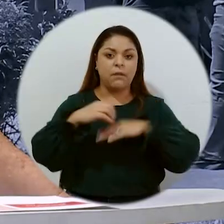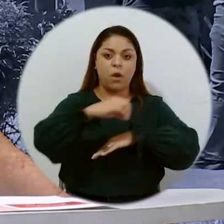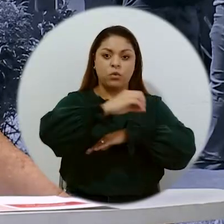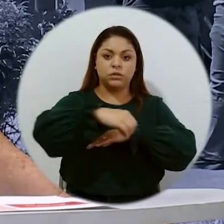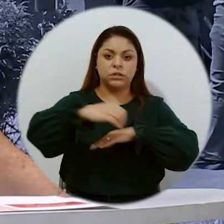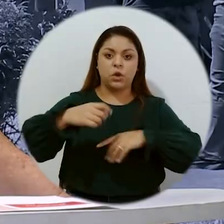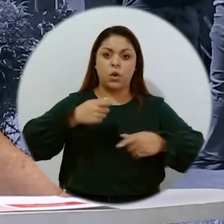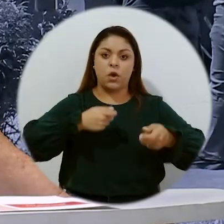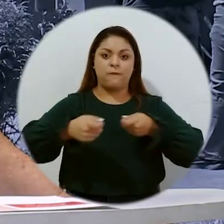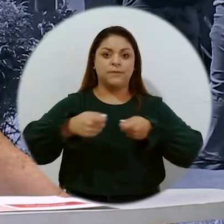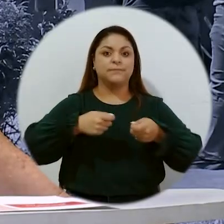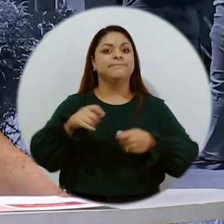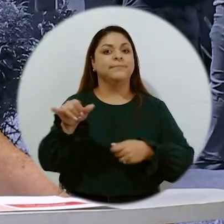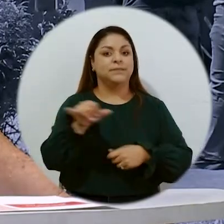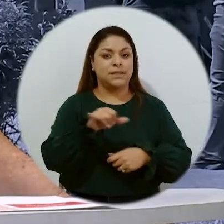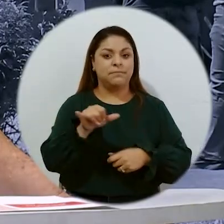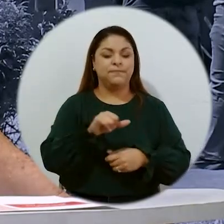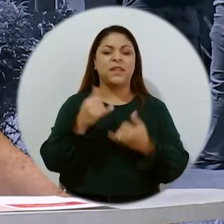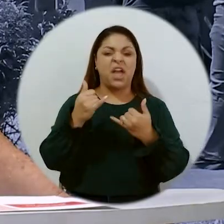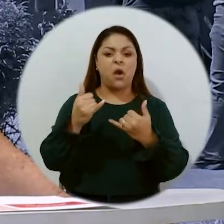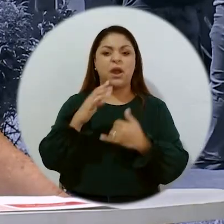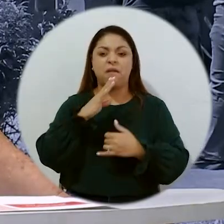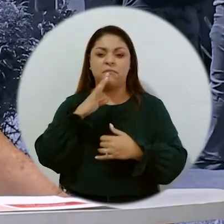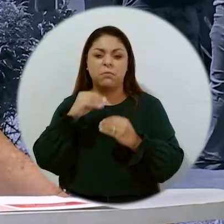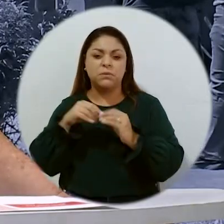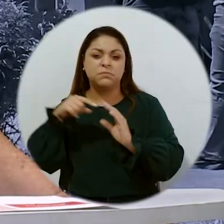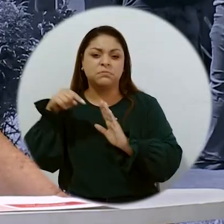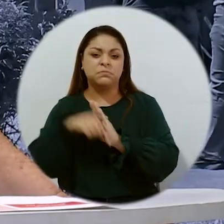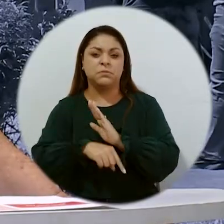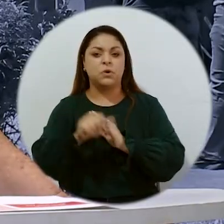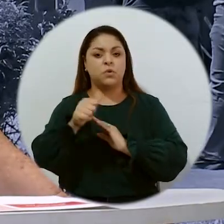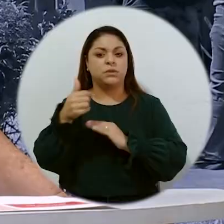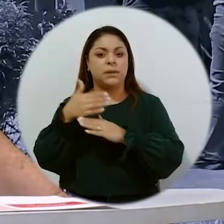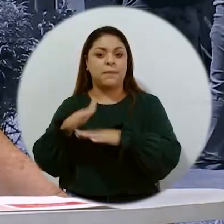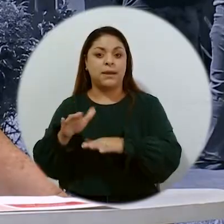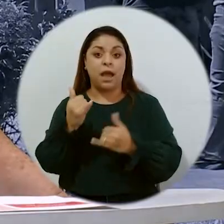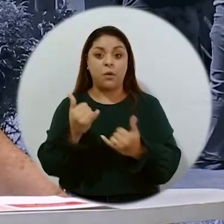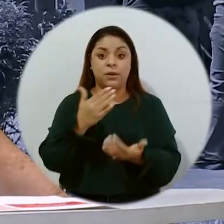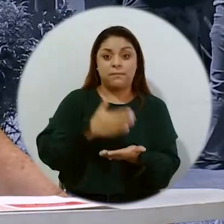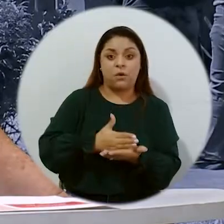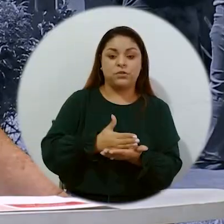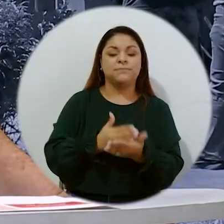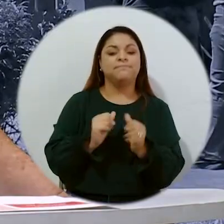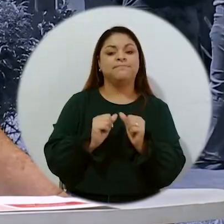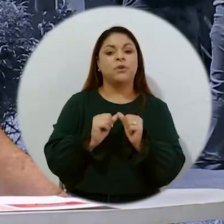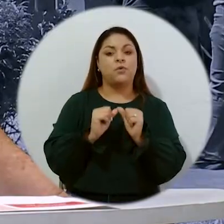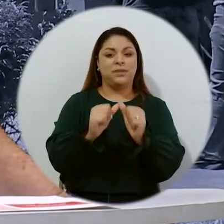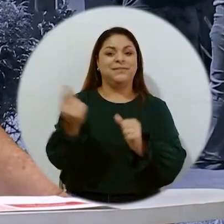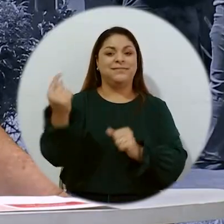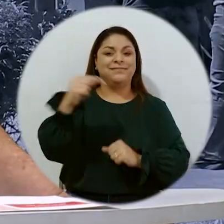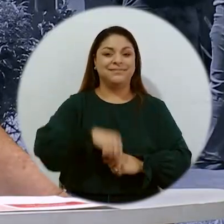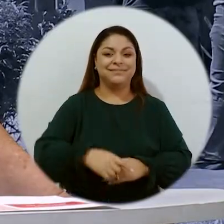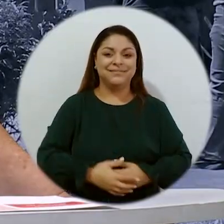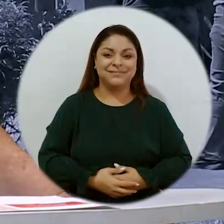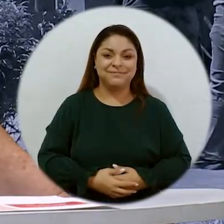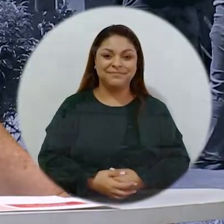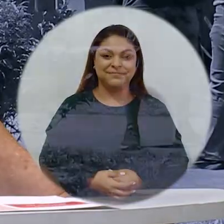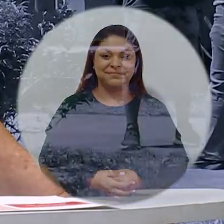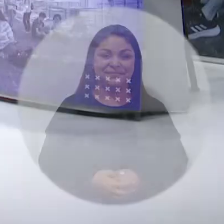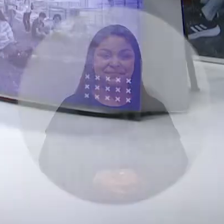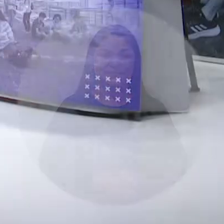de océanos y sobre el tema de gobernanza, ni qué decir. Vamos a entrar un poquito más en detalle en el siguiente bloque. Vamos a una pausa, quédese con Una Mirada, ya